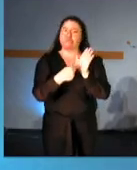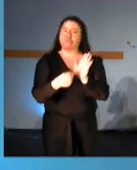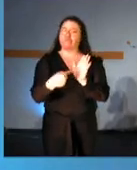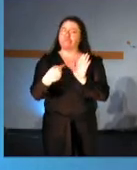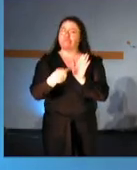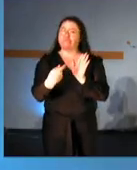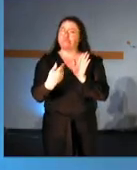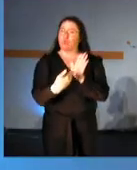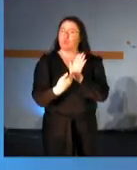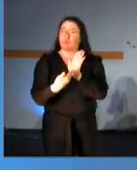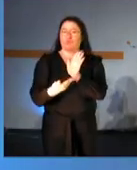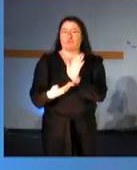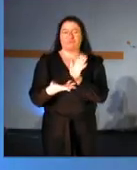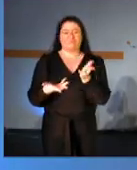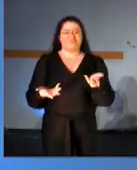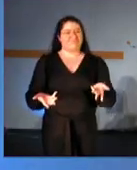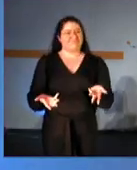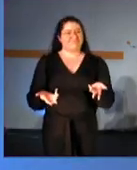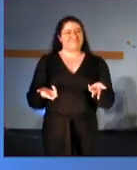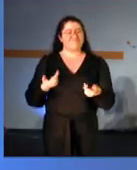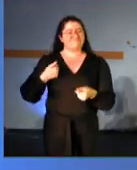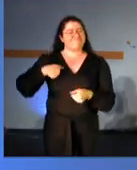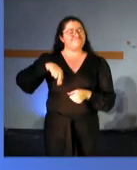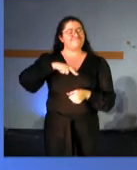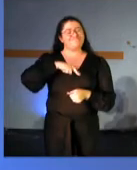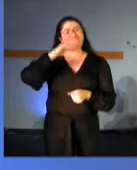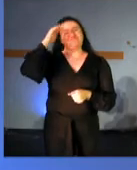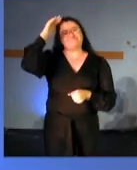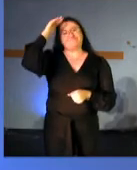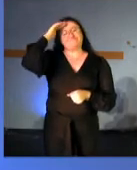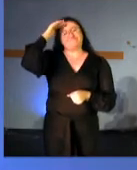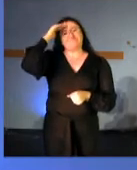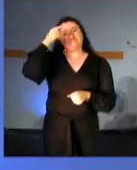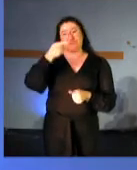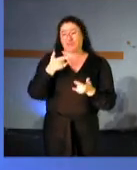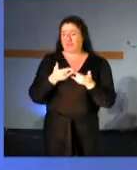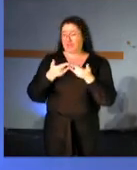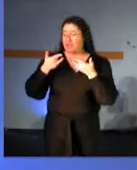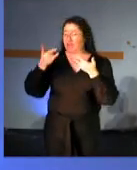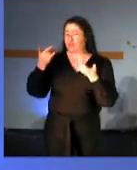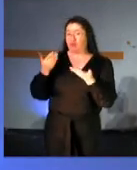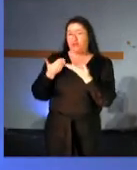podemos dejar de presentar la historia de esa lucha